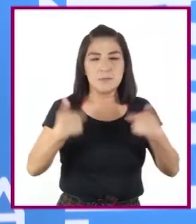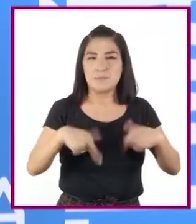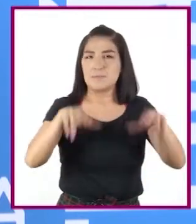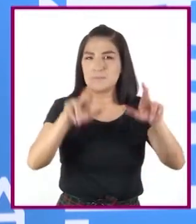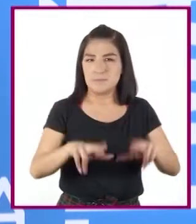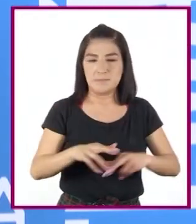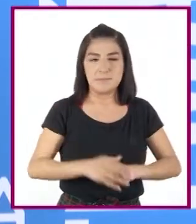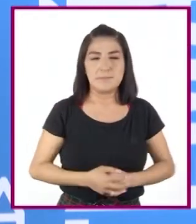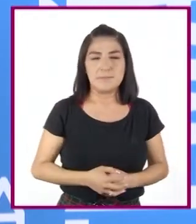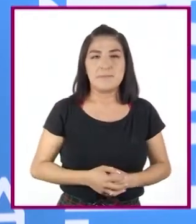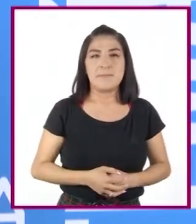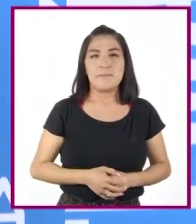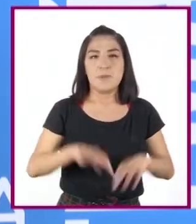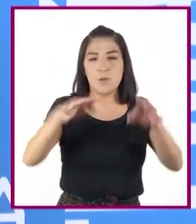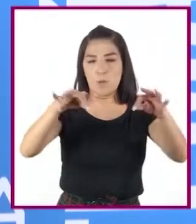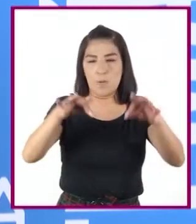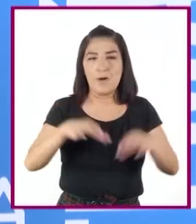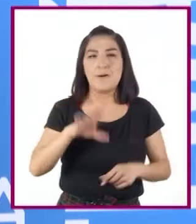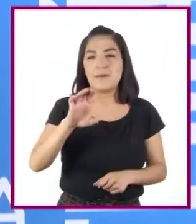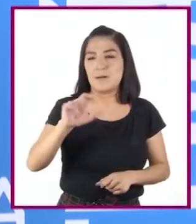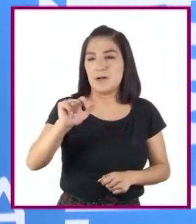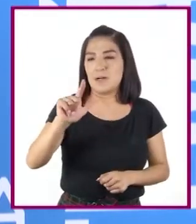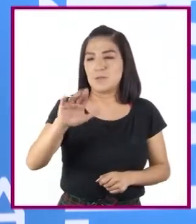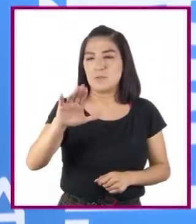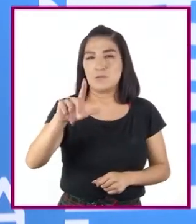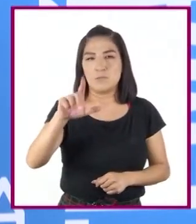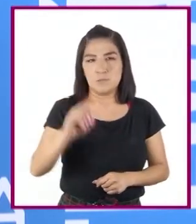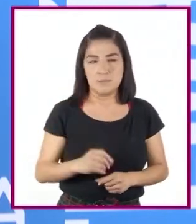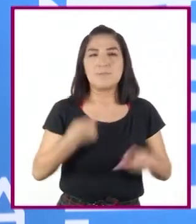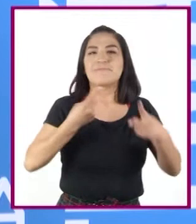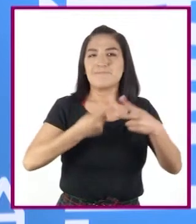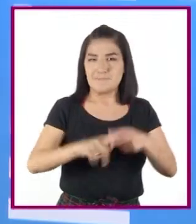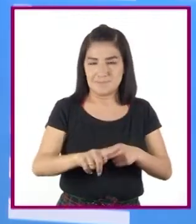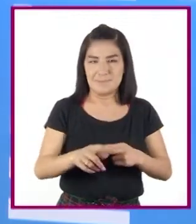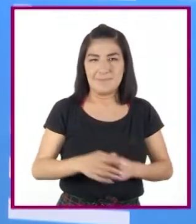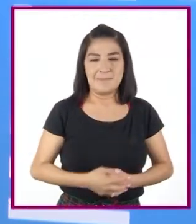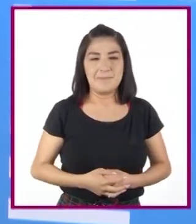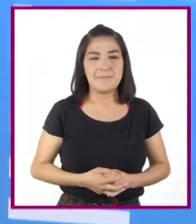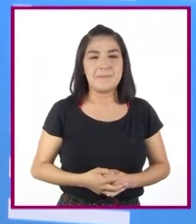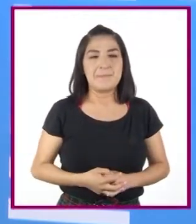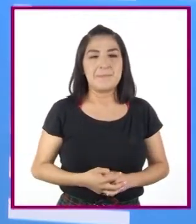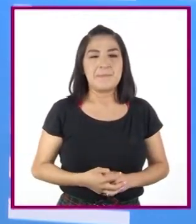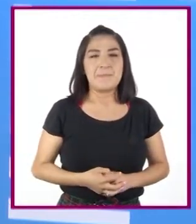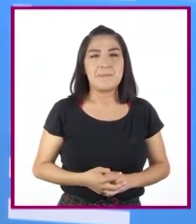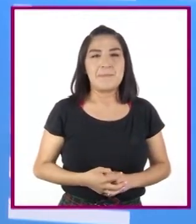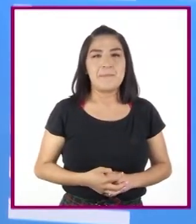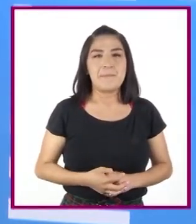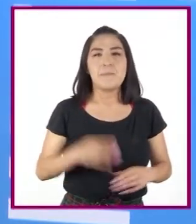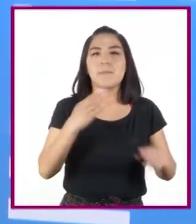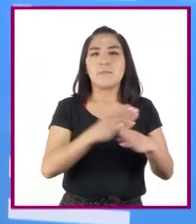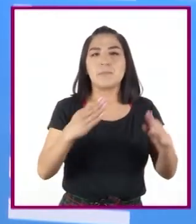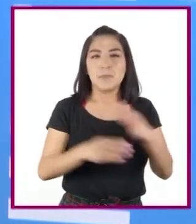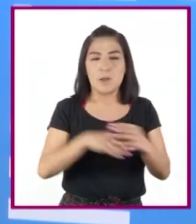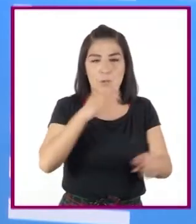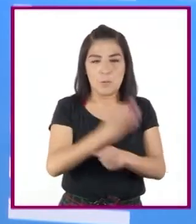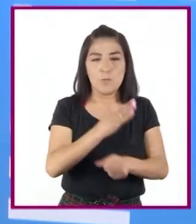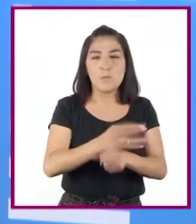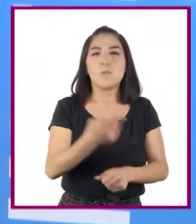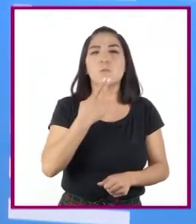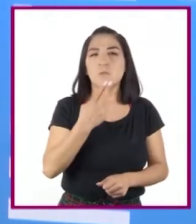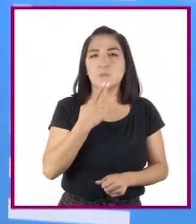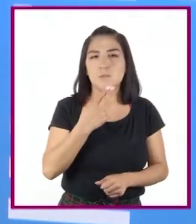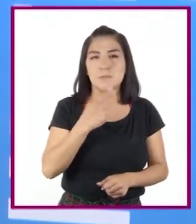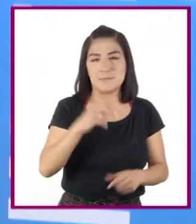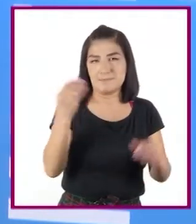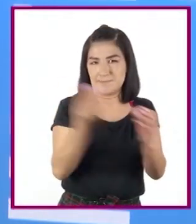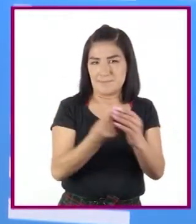representaciones, la hoja de cálculo. Adelante, continuemos. Los materiales que vamos a utilizar